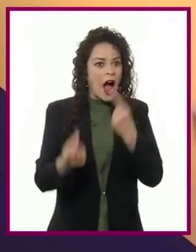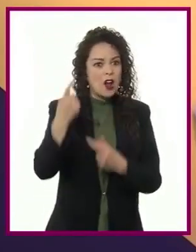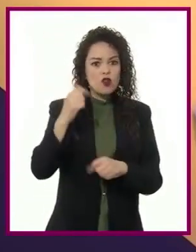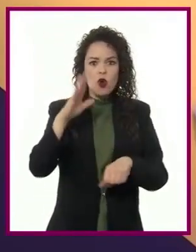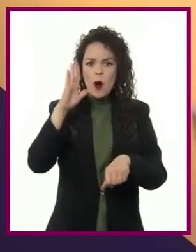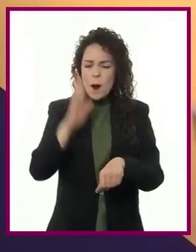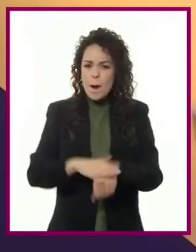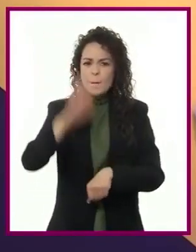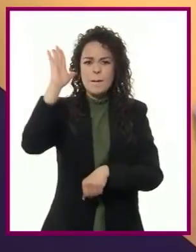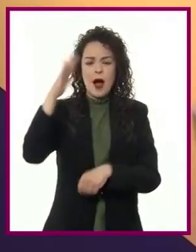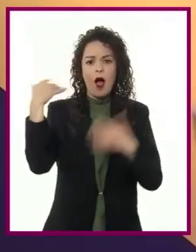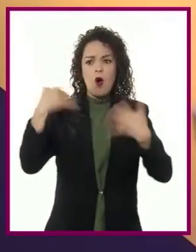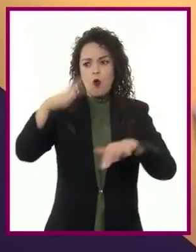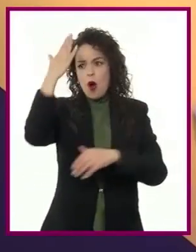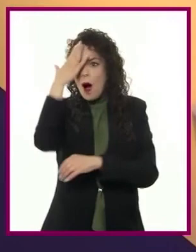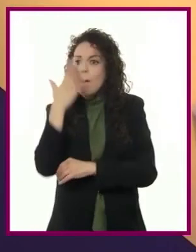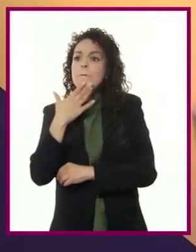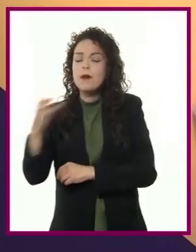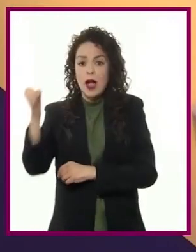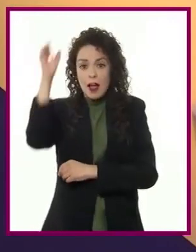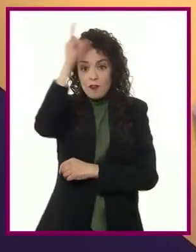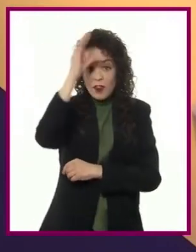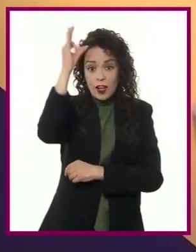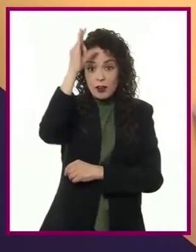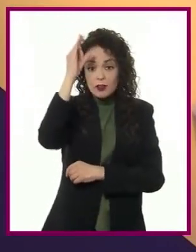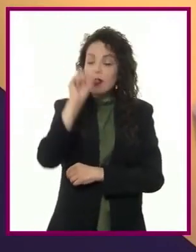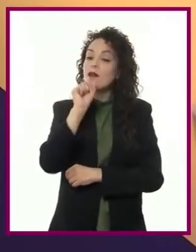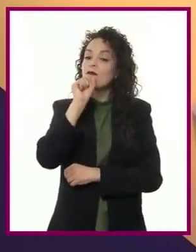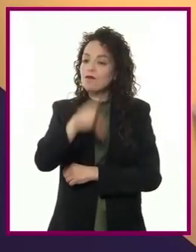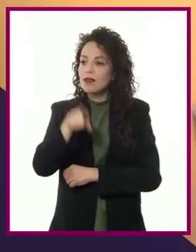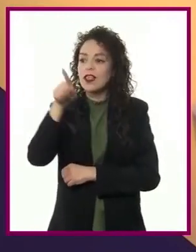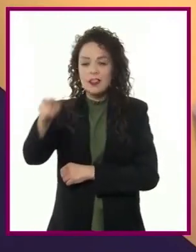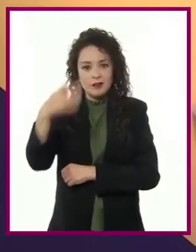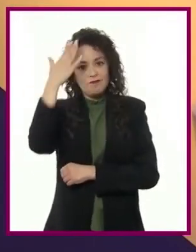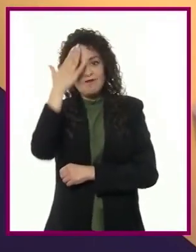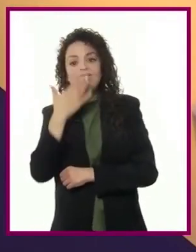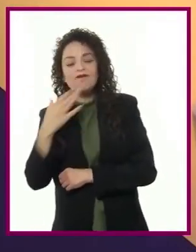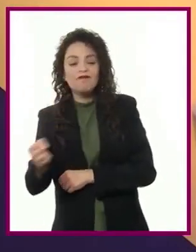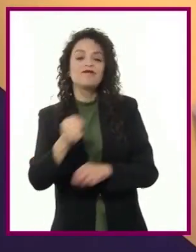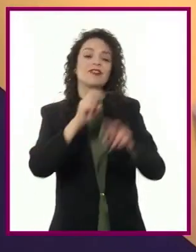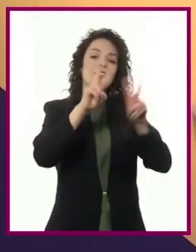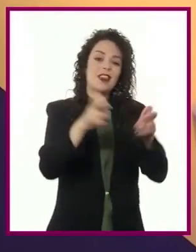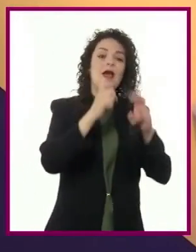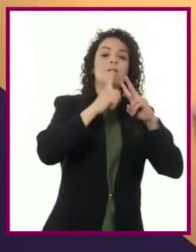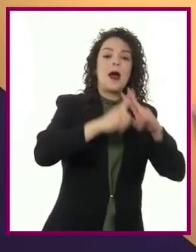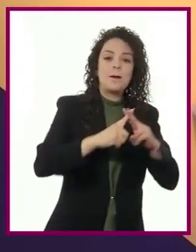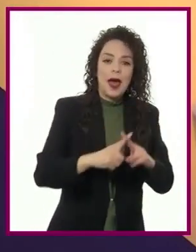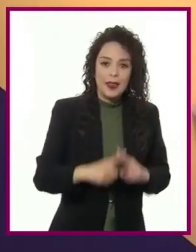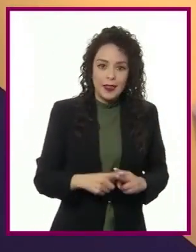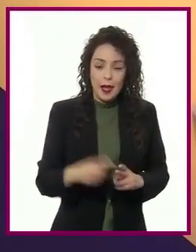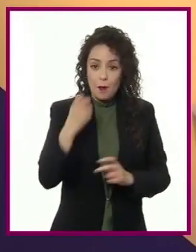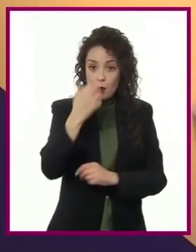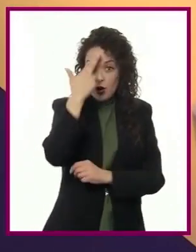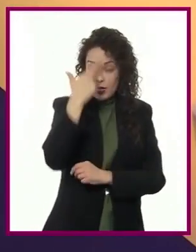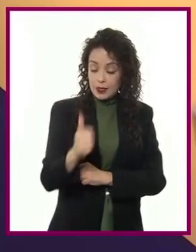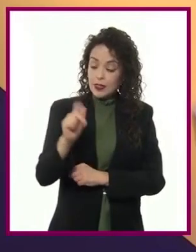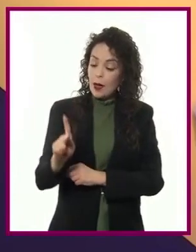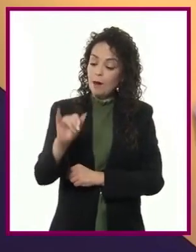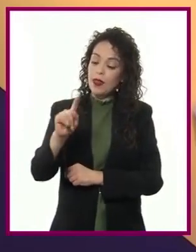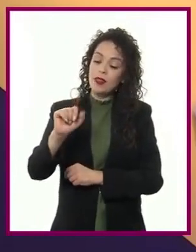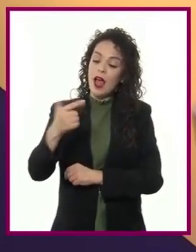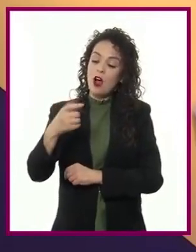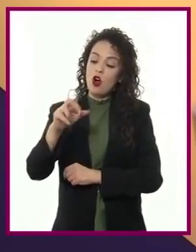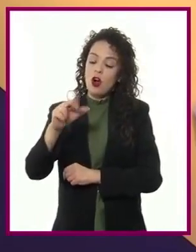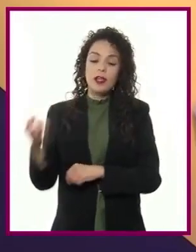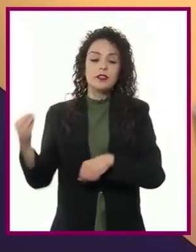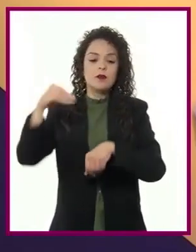grandes filósofos han sido también grandes matemáticos. De este modo, Pitágoras instauró